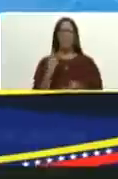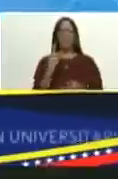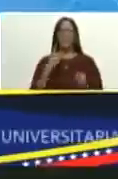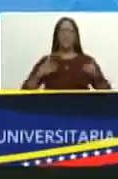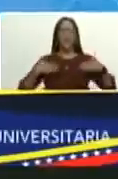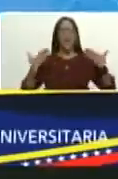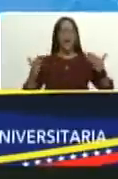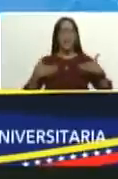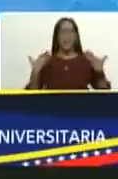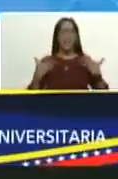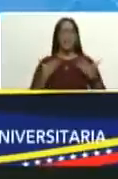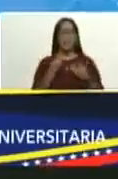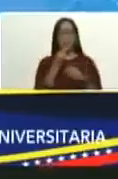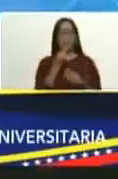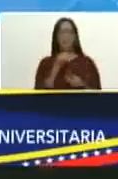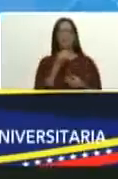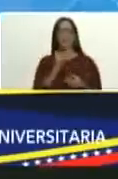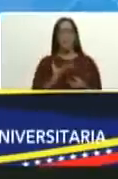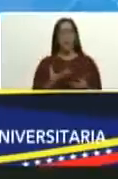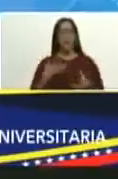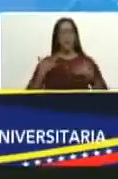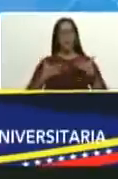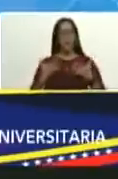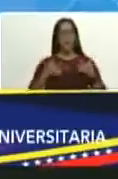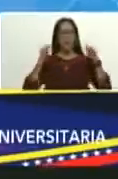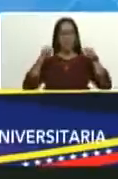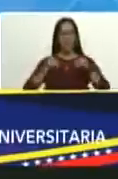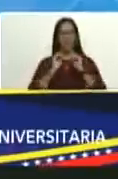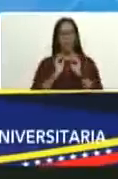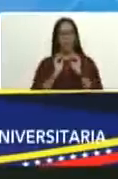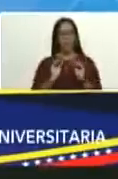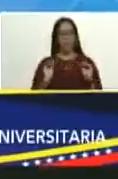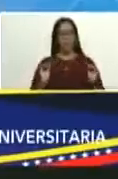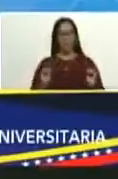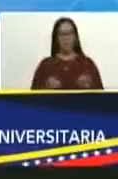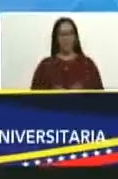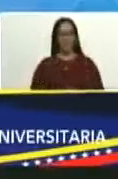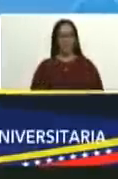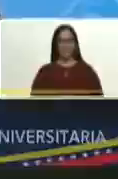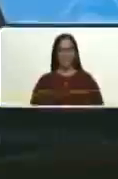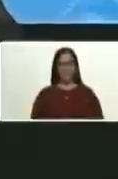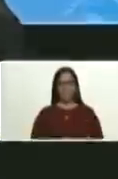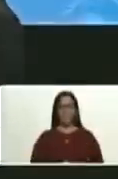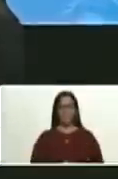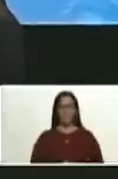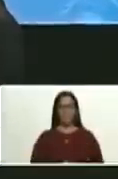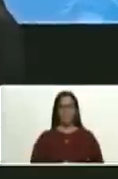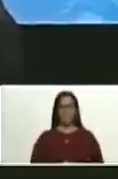alegría inmensa por la actividad que hoy nos convoca.